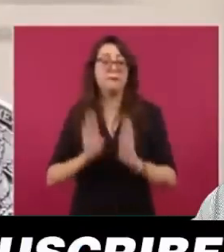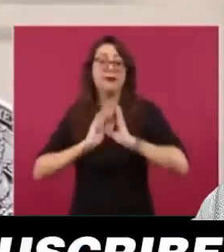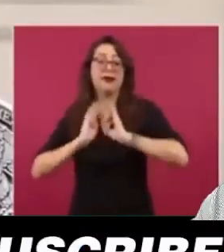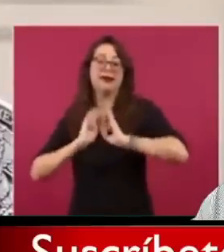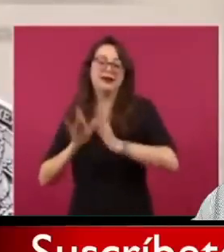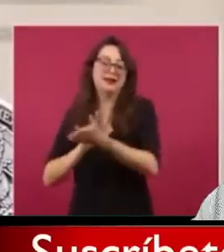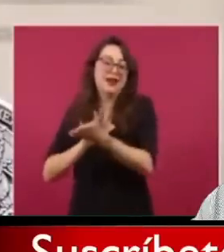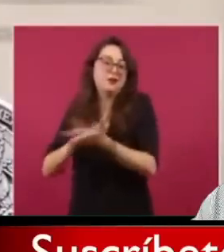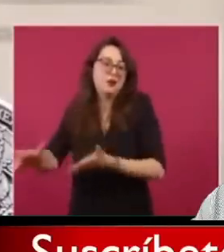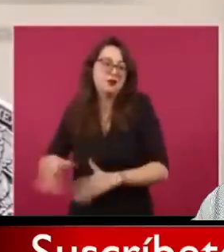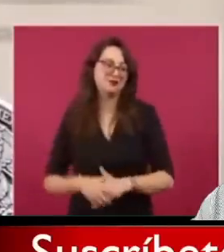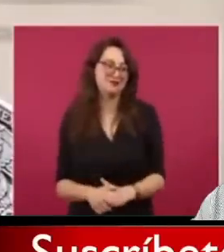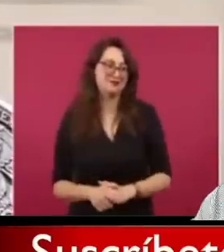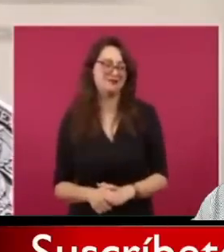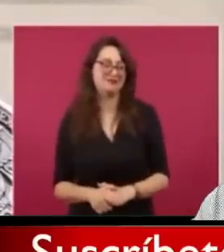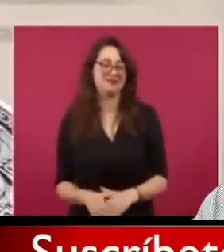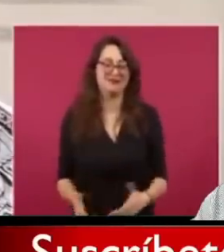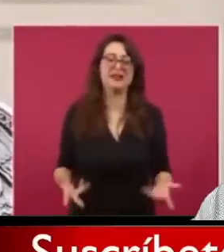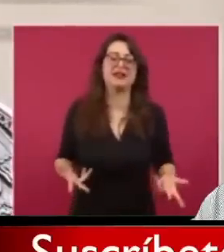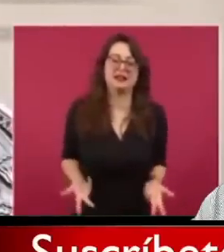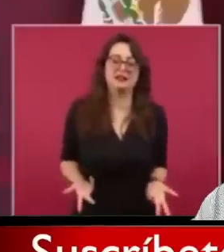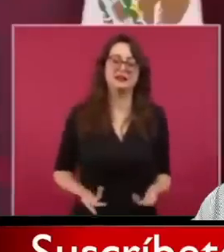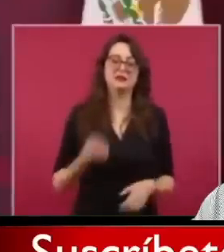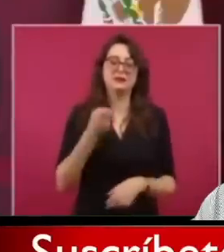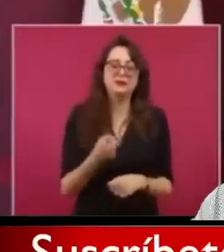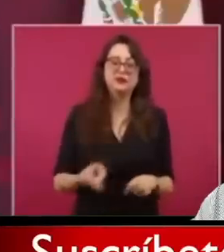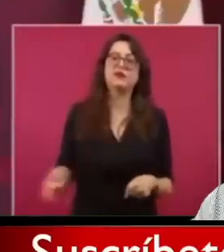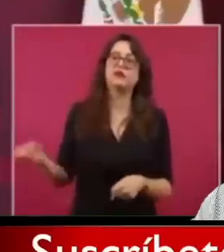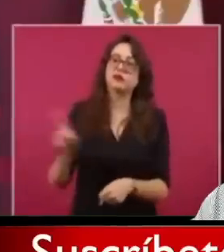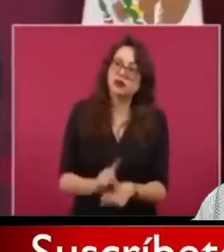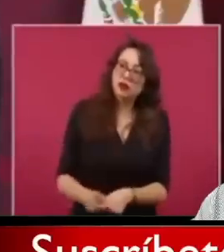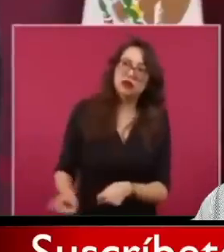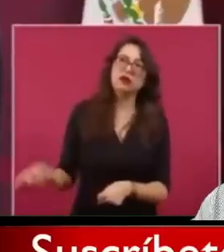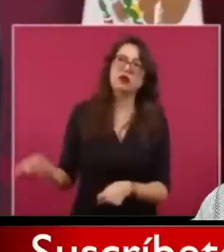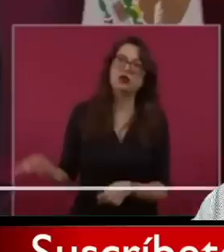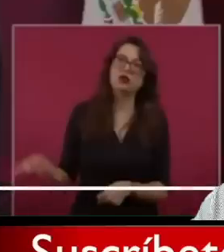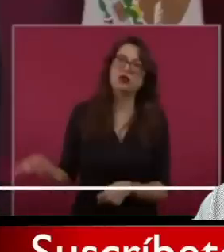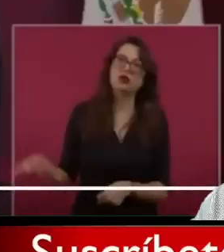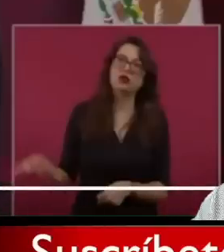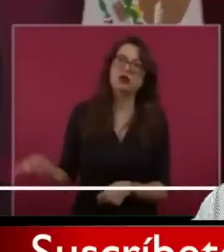todos los días que estar aclarando y felicidades, ¿no?